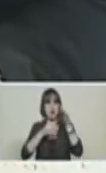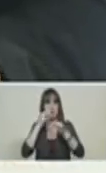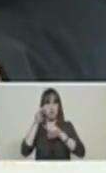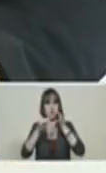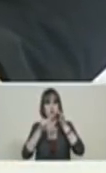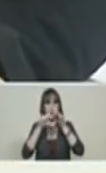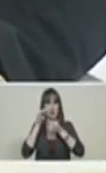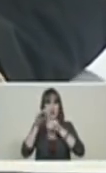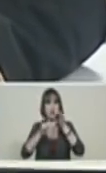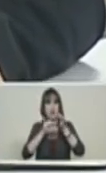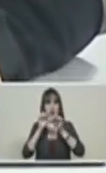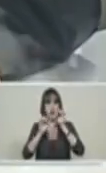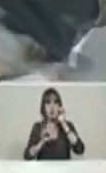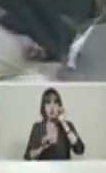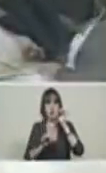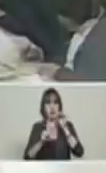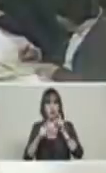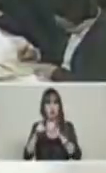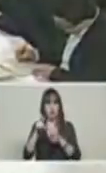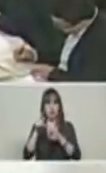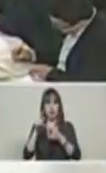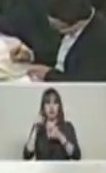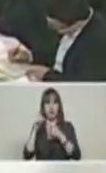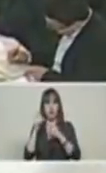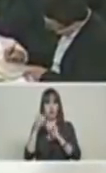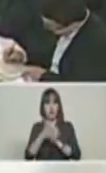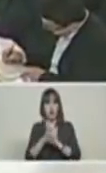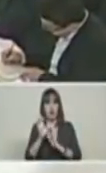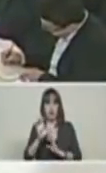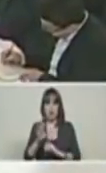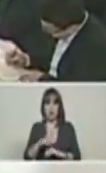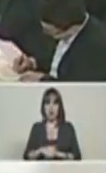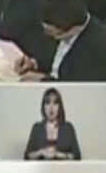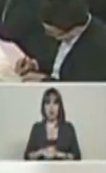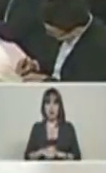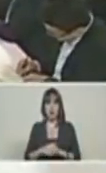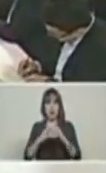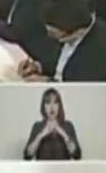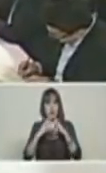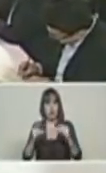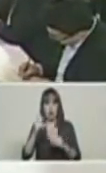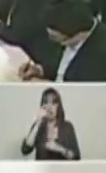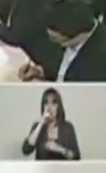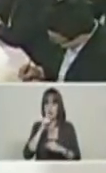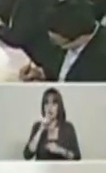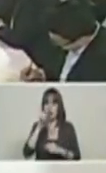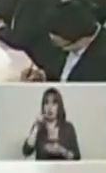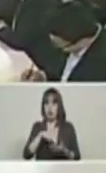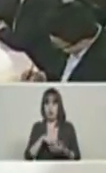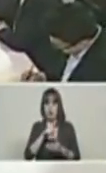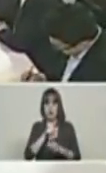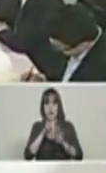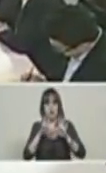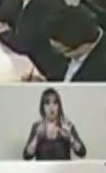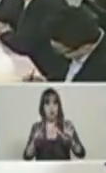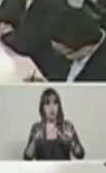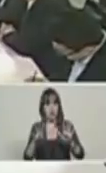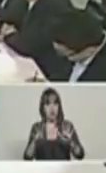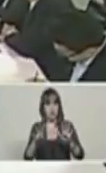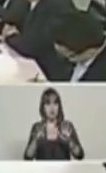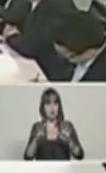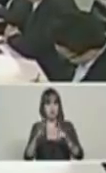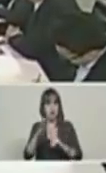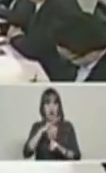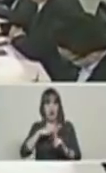presupuesto en divisas del país para garantizar todo el año 2019 en un clima y en